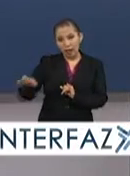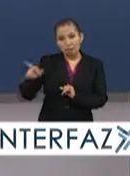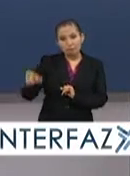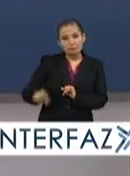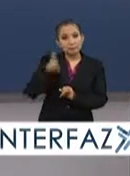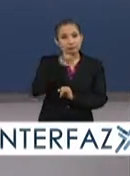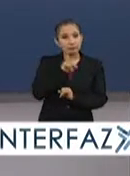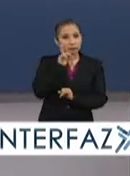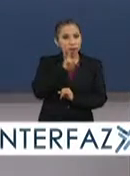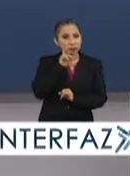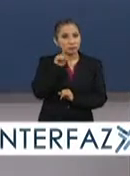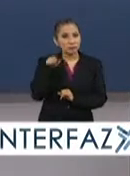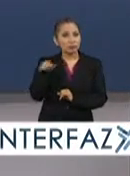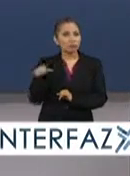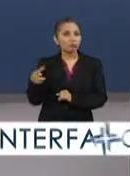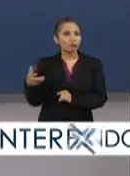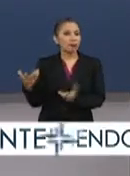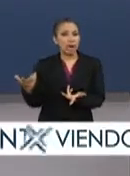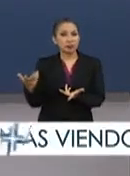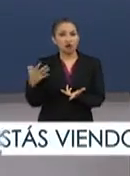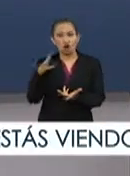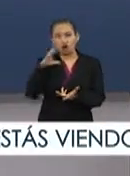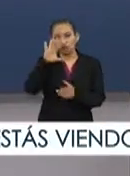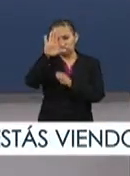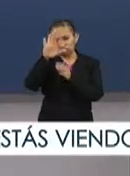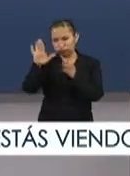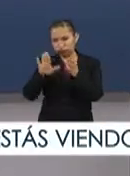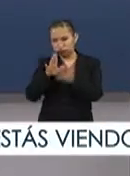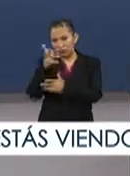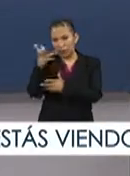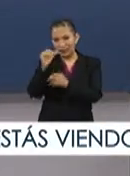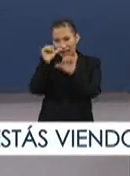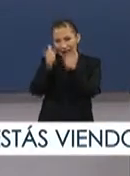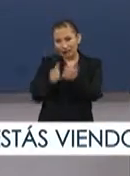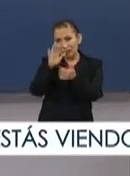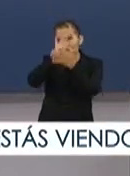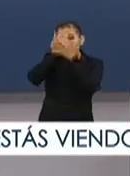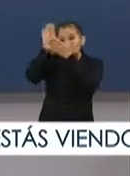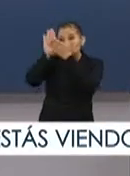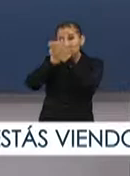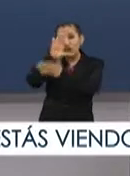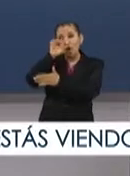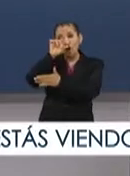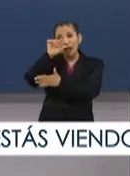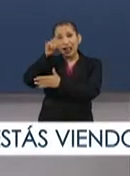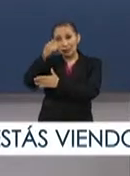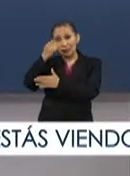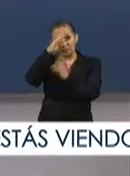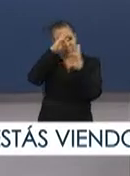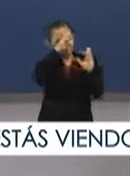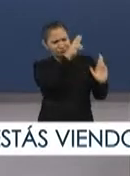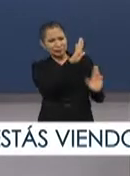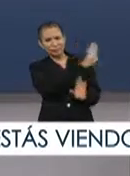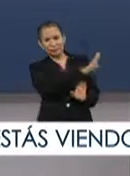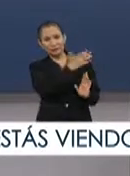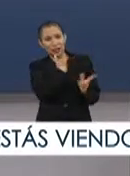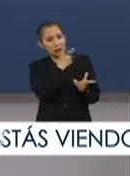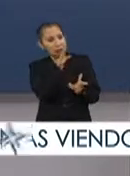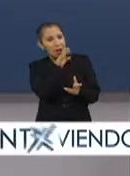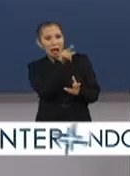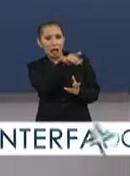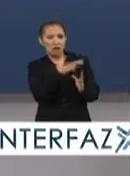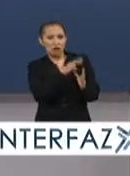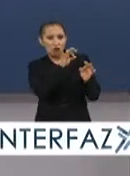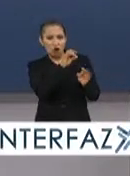ella pues hacer collages, le gustaban mucho las artes plásticas, le hizo un homenaje a Octavio, ya que estaba muy mal ahí en